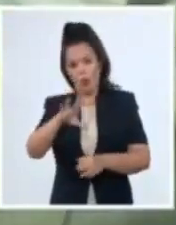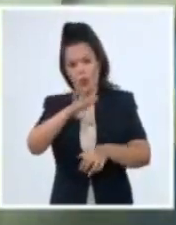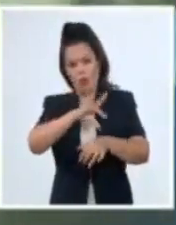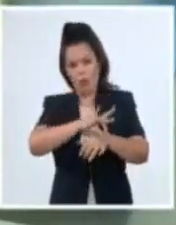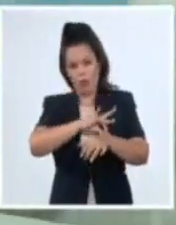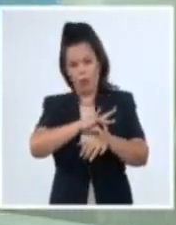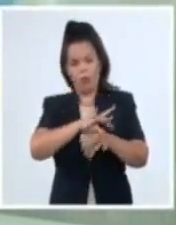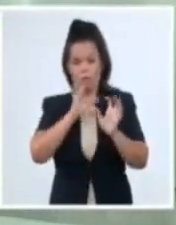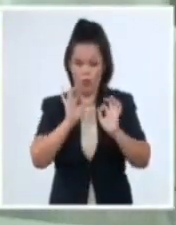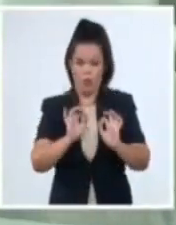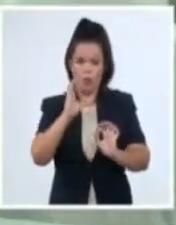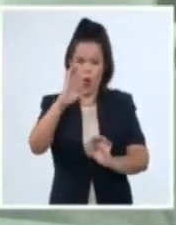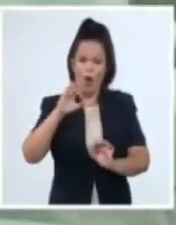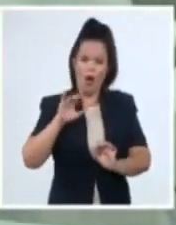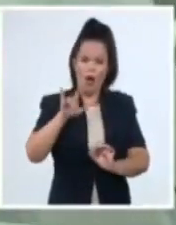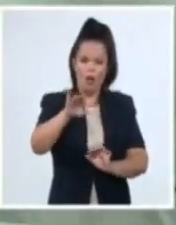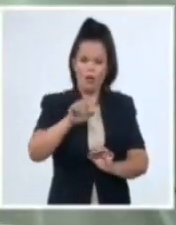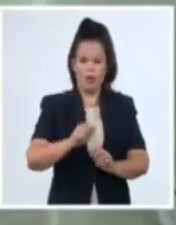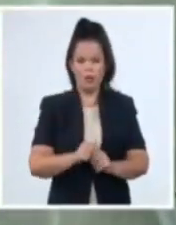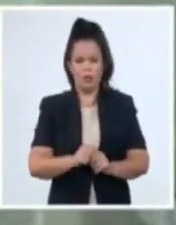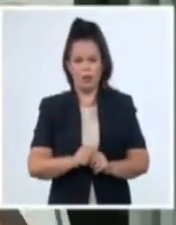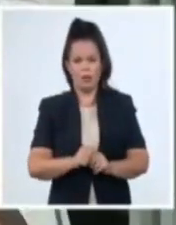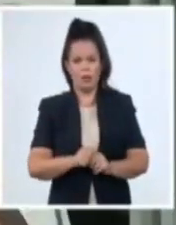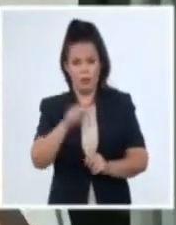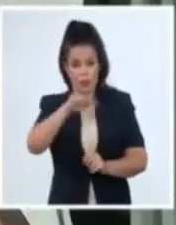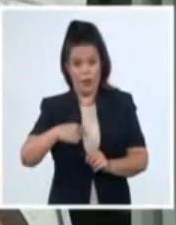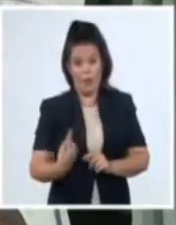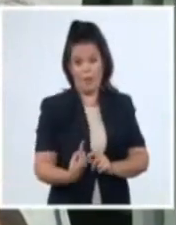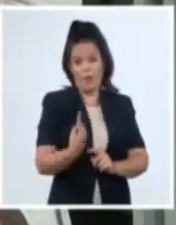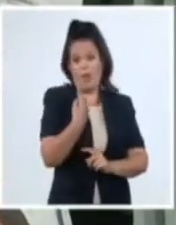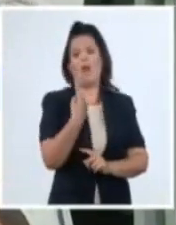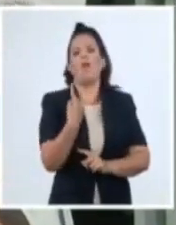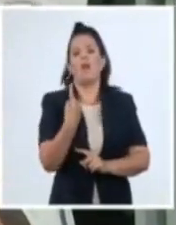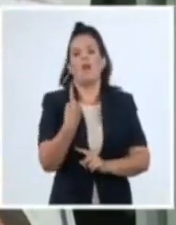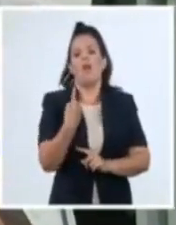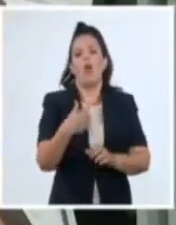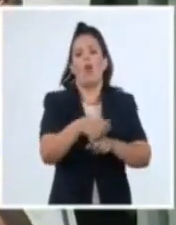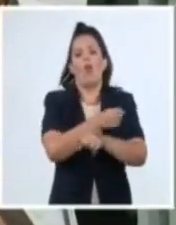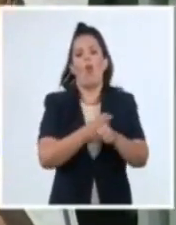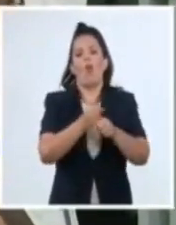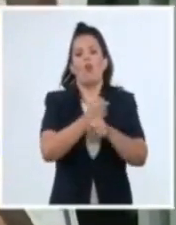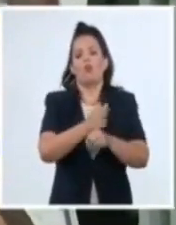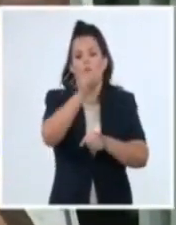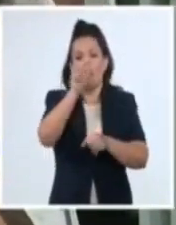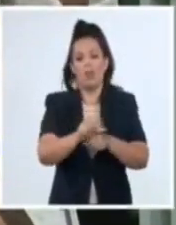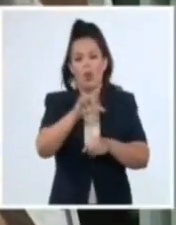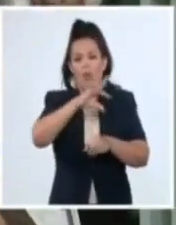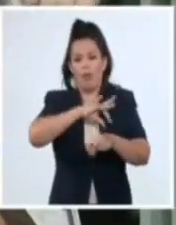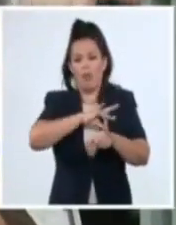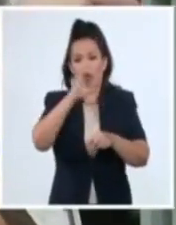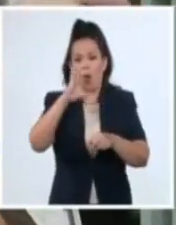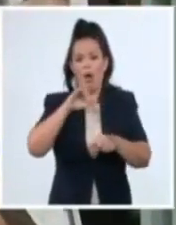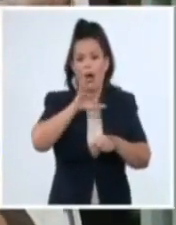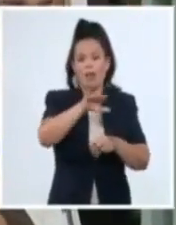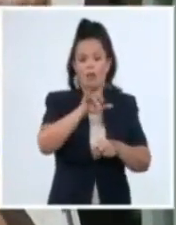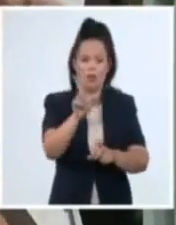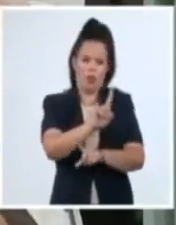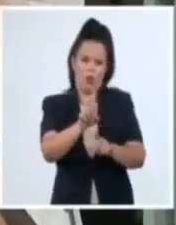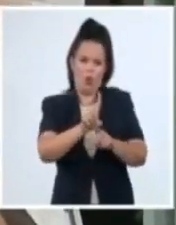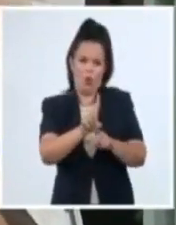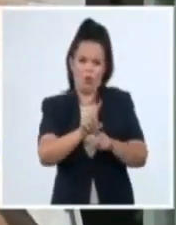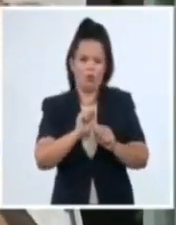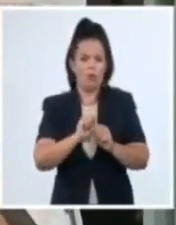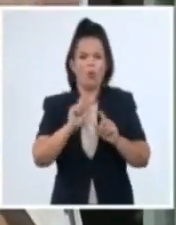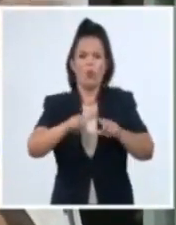naciones. Por primera vez la vacuna Zimavax no se va a usar en un paciente con cáncer avanzado, sino en un paciente que tiene alto riesgo